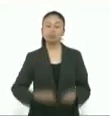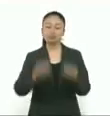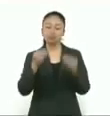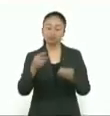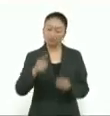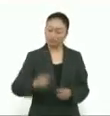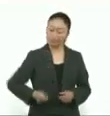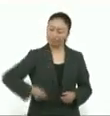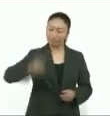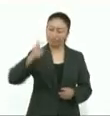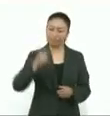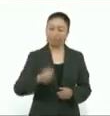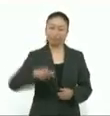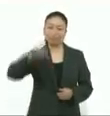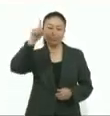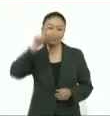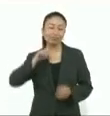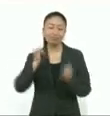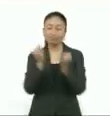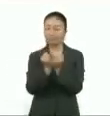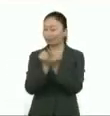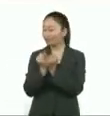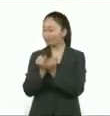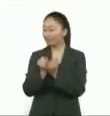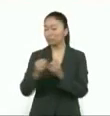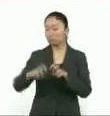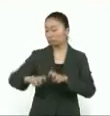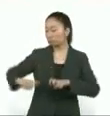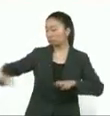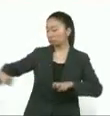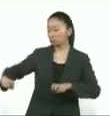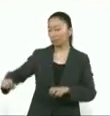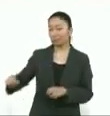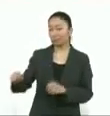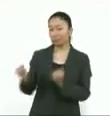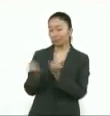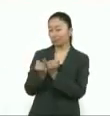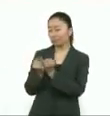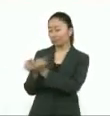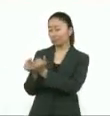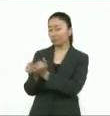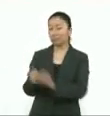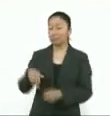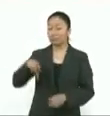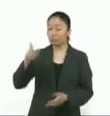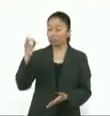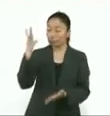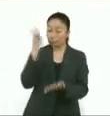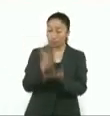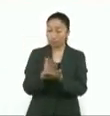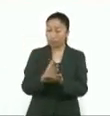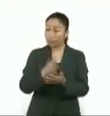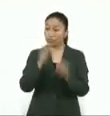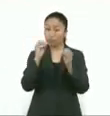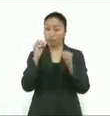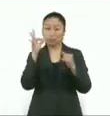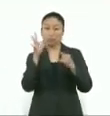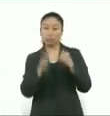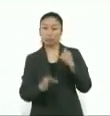mujeres, como estas gobernadoras, como la jefa de gobierno. Pero no vamos a ser las únicas ni las